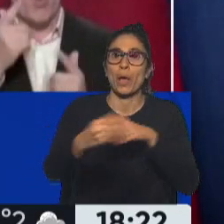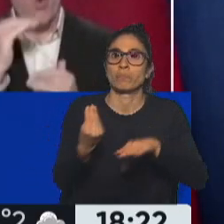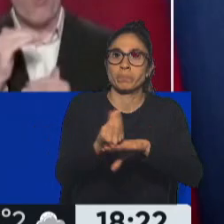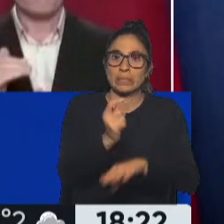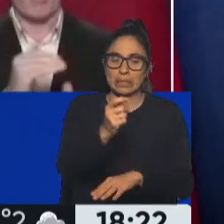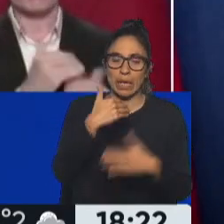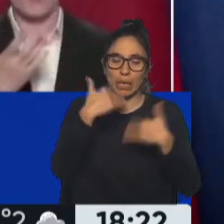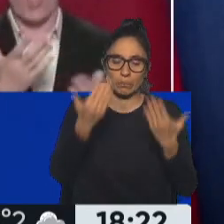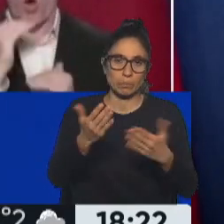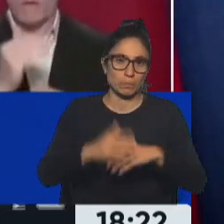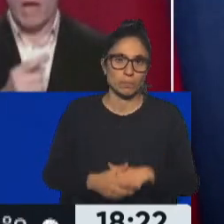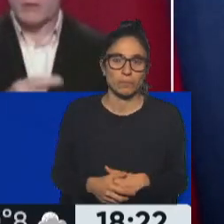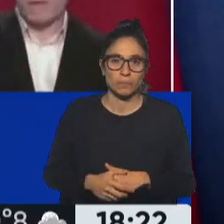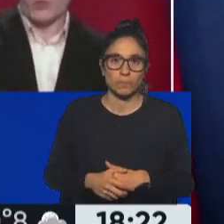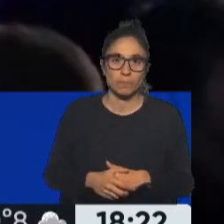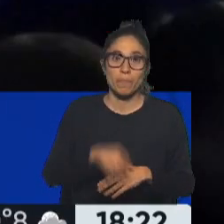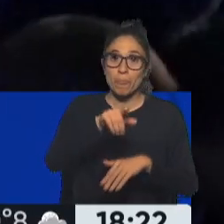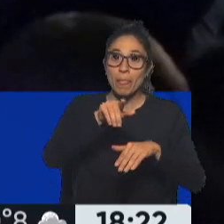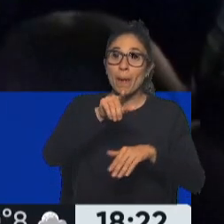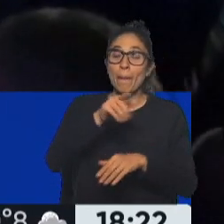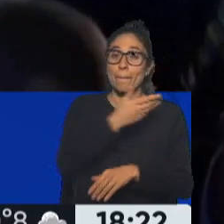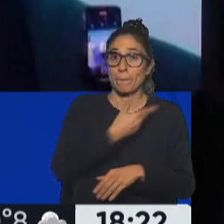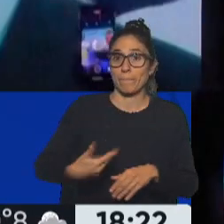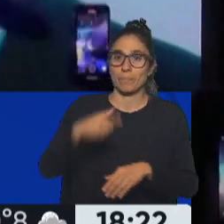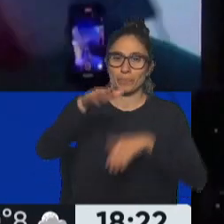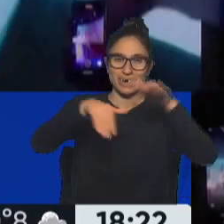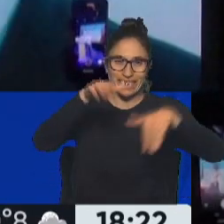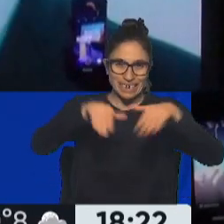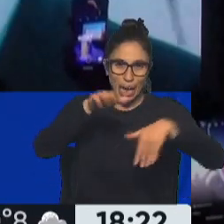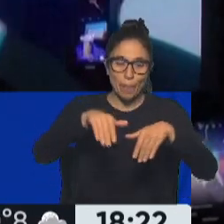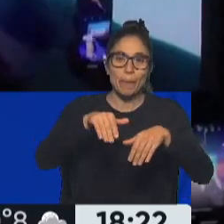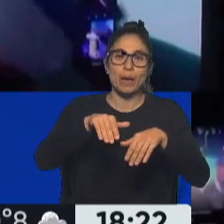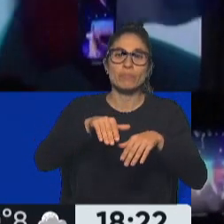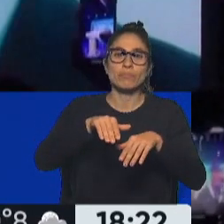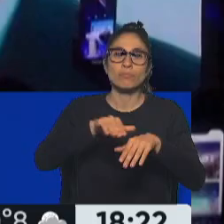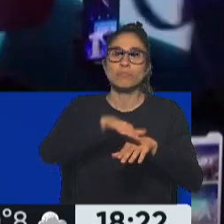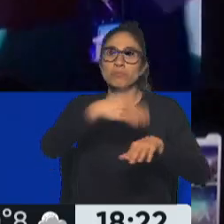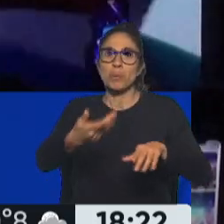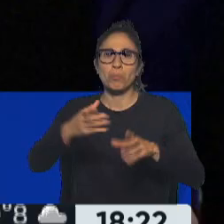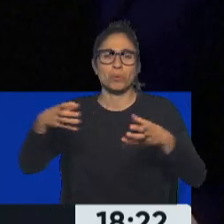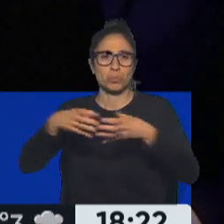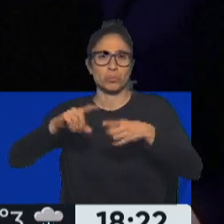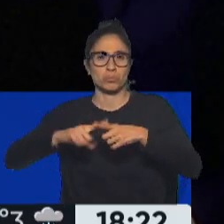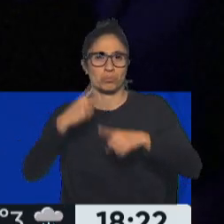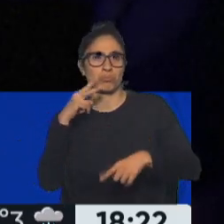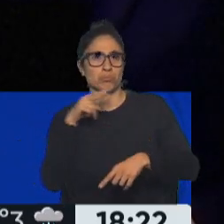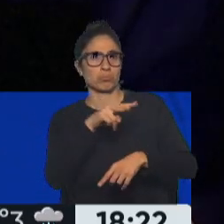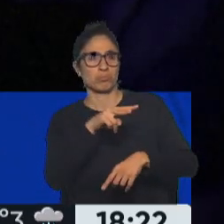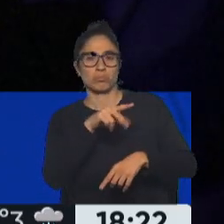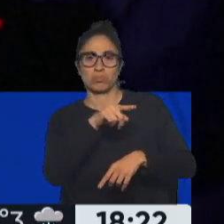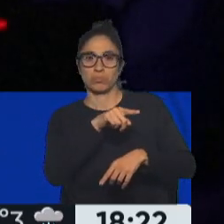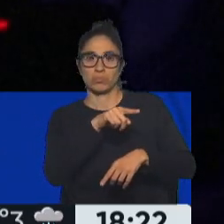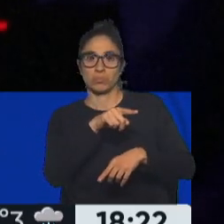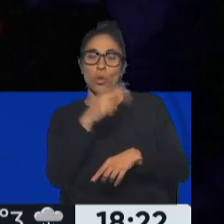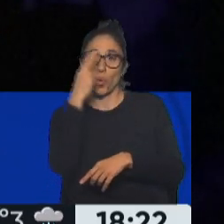del mandatario realizado apenas unas horas después de conocerse el revés sufrido por la alianza gobernante en las elecciones al Parlamento Europeo el